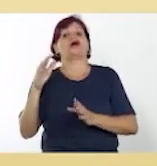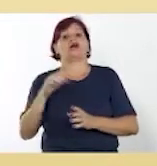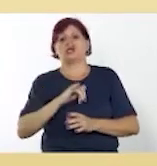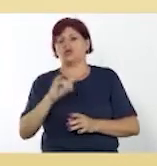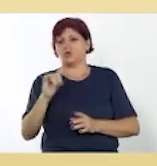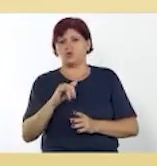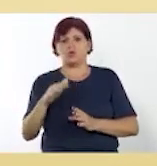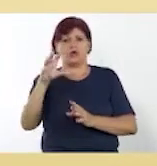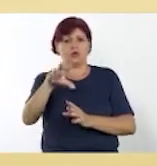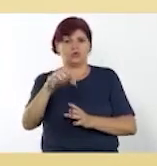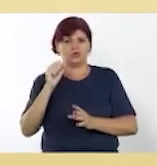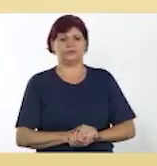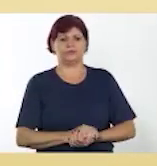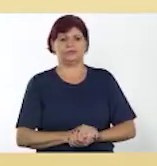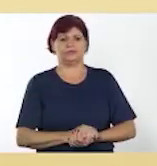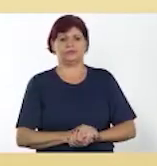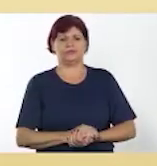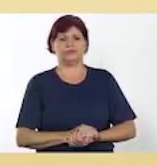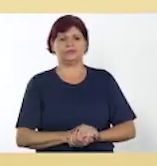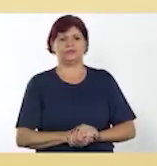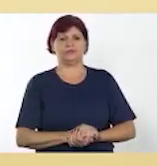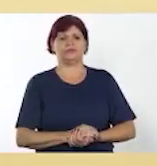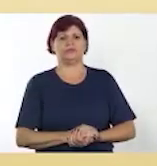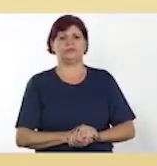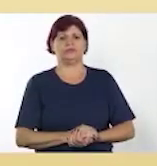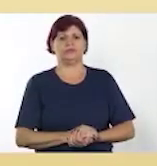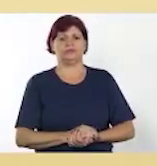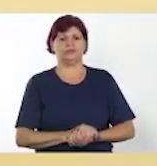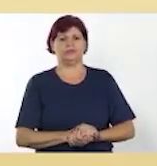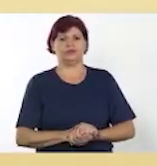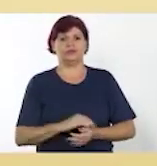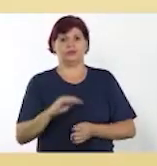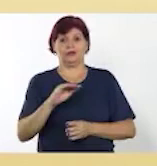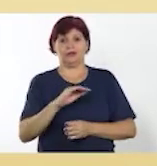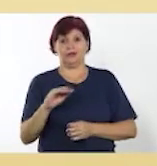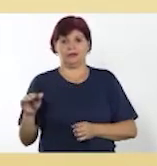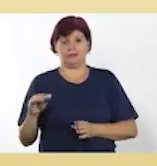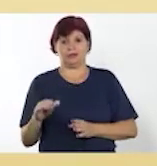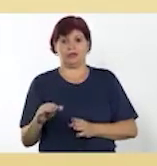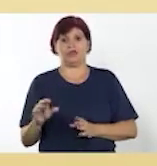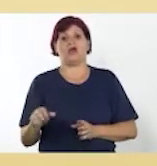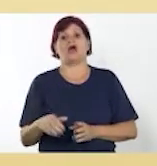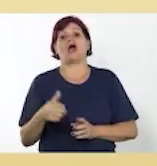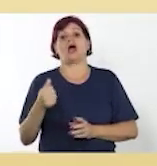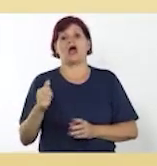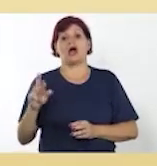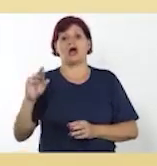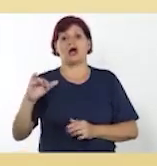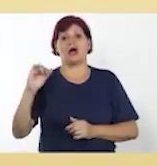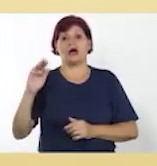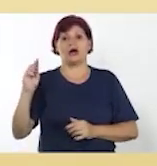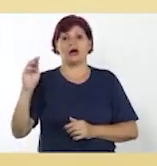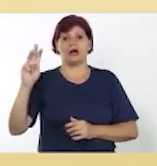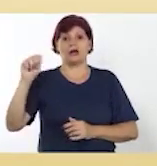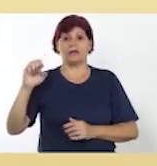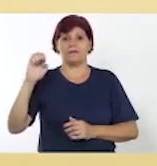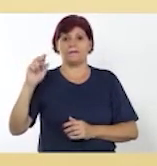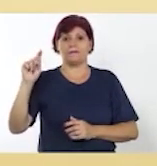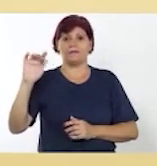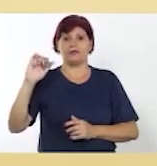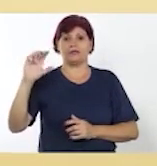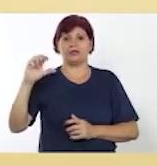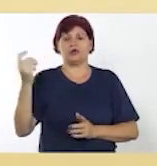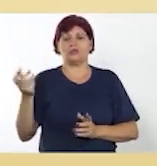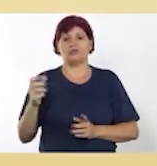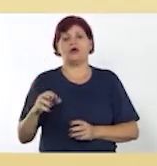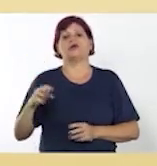la media aritmética. Bueno, la media aritmética se puede expresar como la